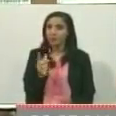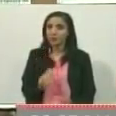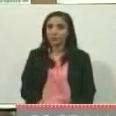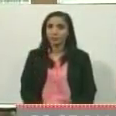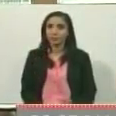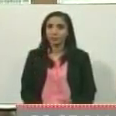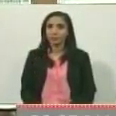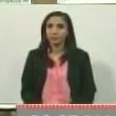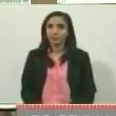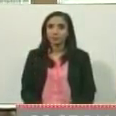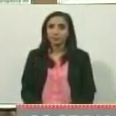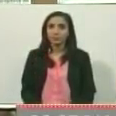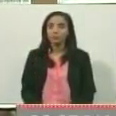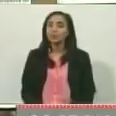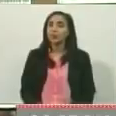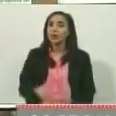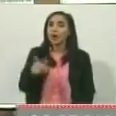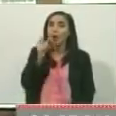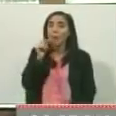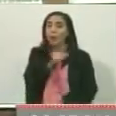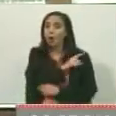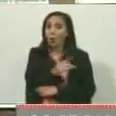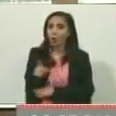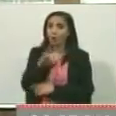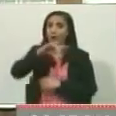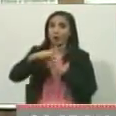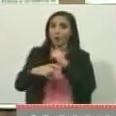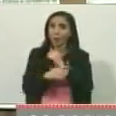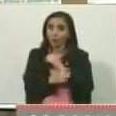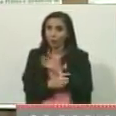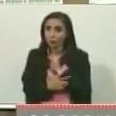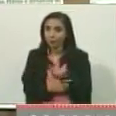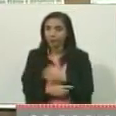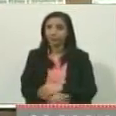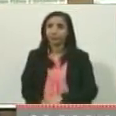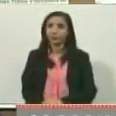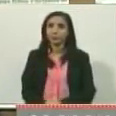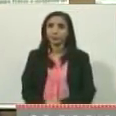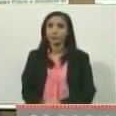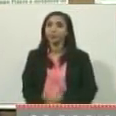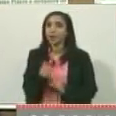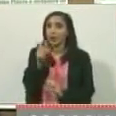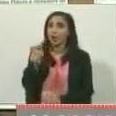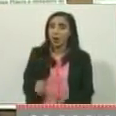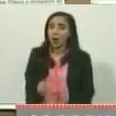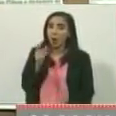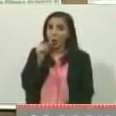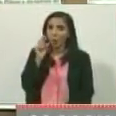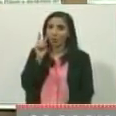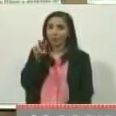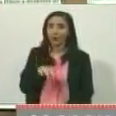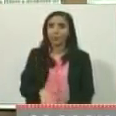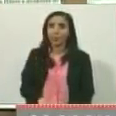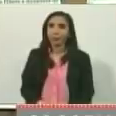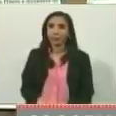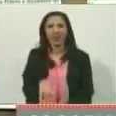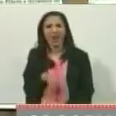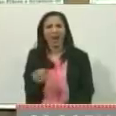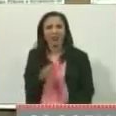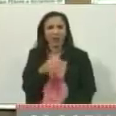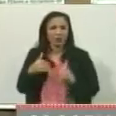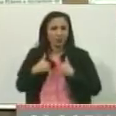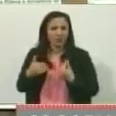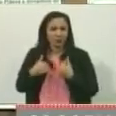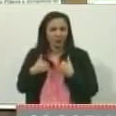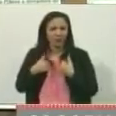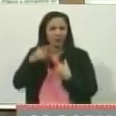Este es uno de los que le da orden a Juan Guaidó, este caballero, y dice que va a aumentar el sufrimiento del